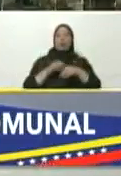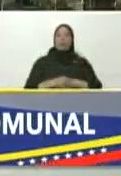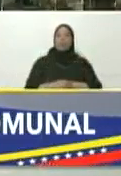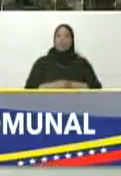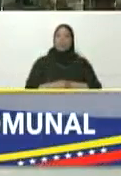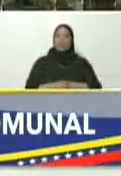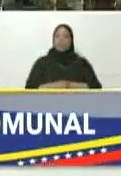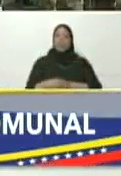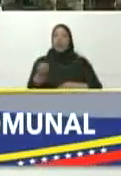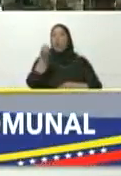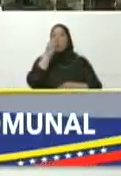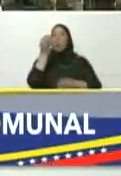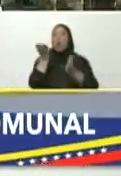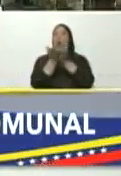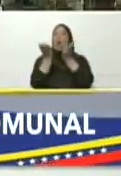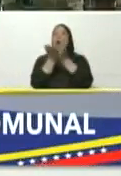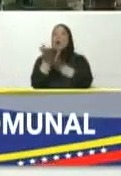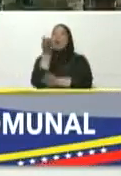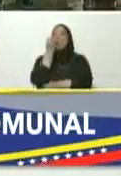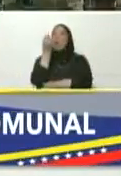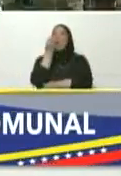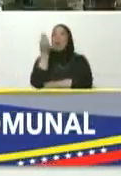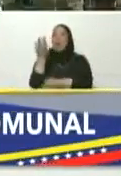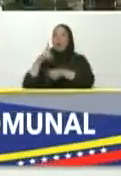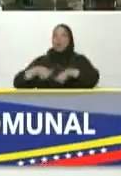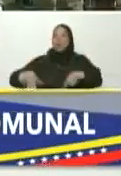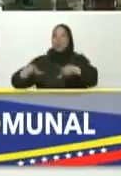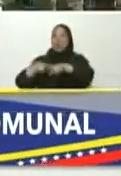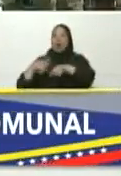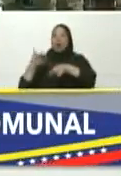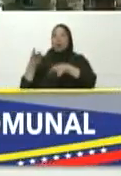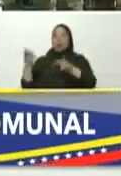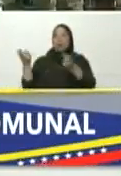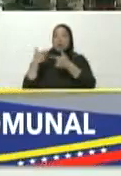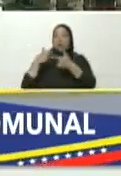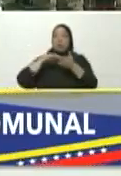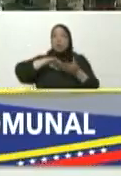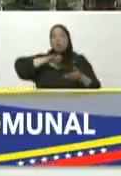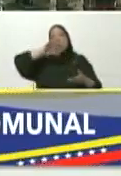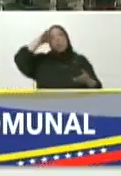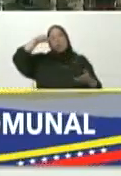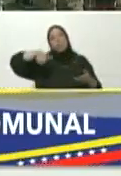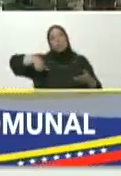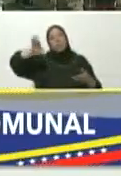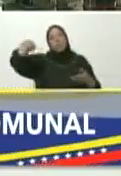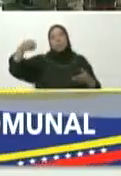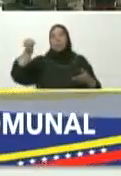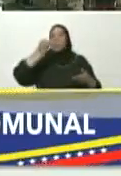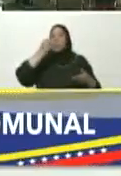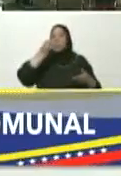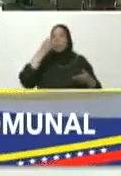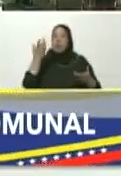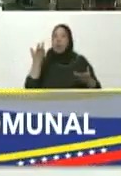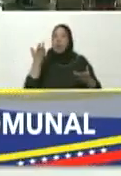el comedor escuela Los Guerreros de la Montaña y la casa de alimentación allá en Ciudad